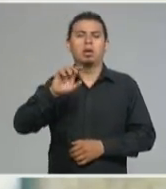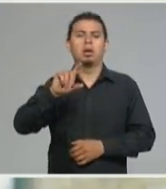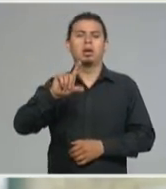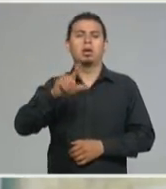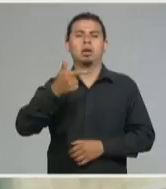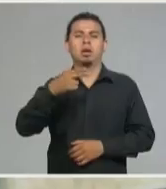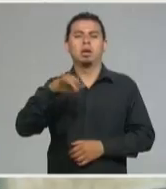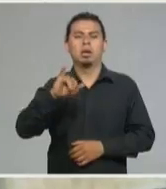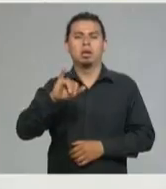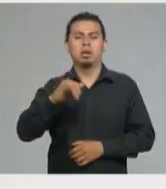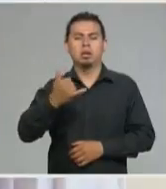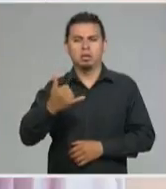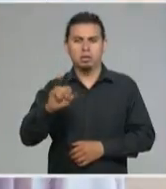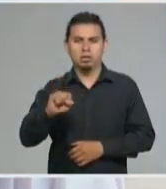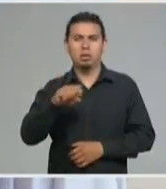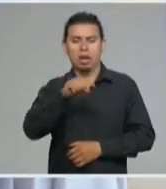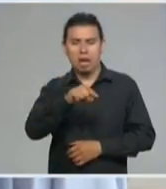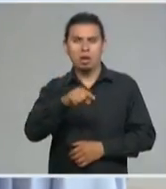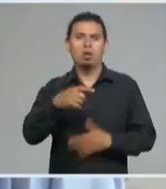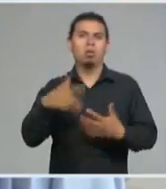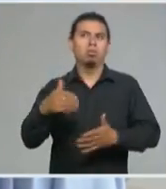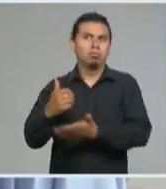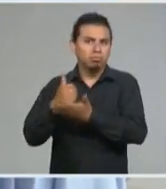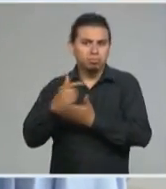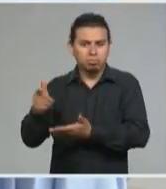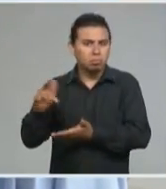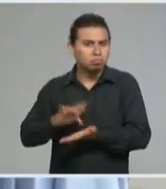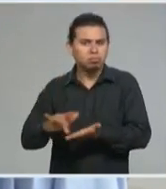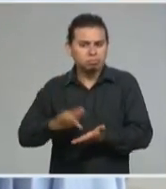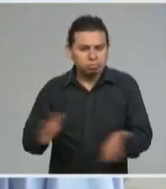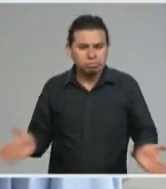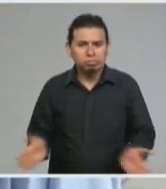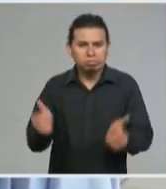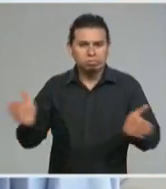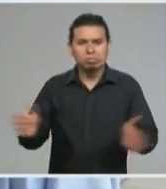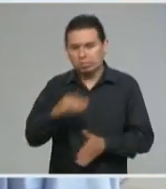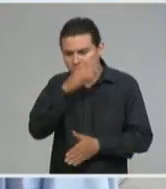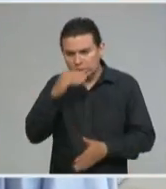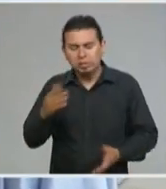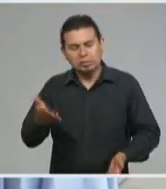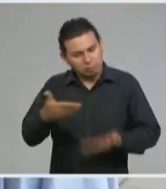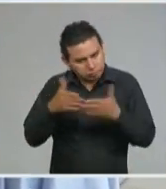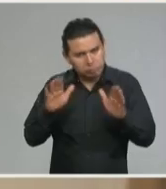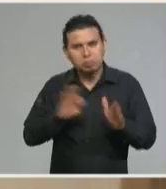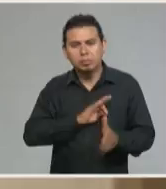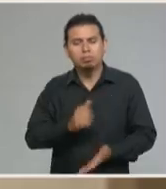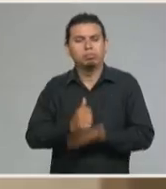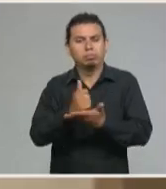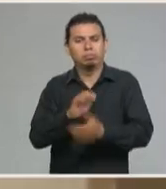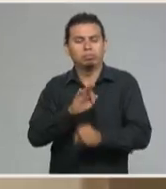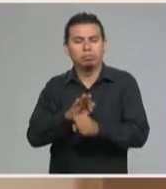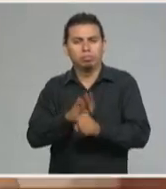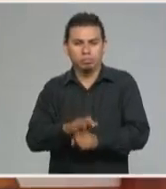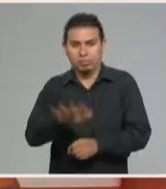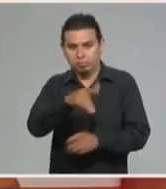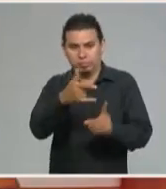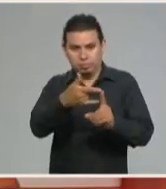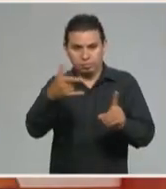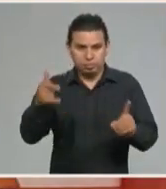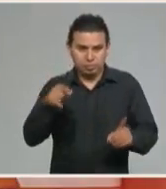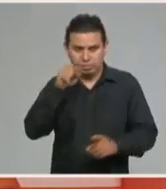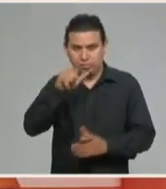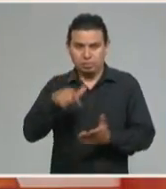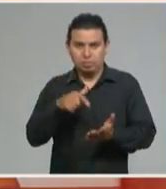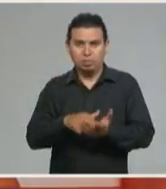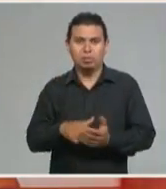viene a generar toda esta revolución social para que los pueblos afromexicanos tengan ese reconocimiento constitucional. En el mural del pueblo chatino